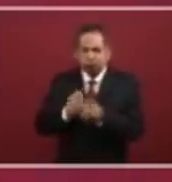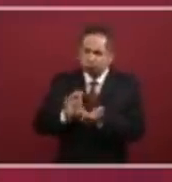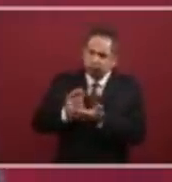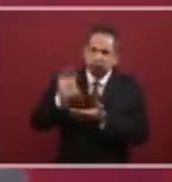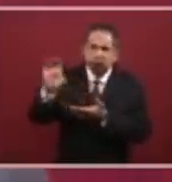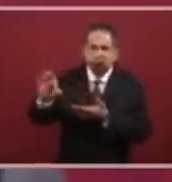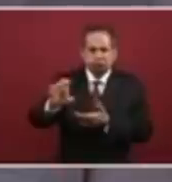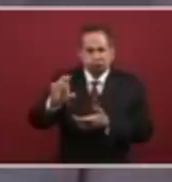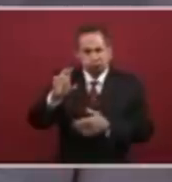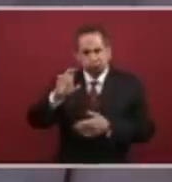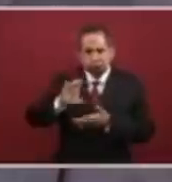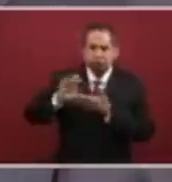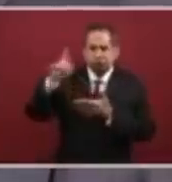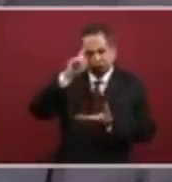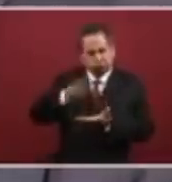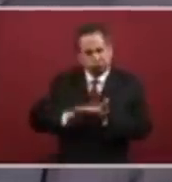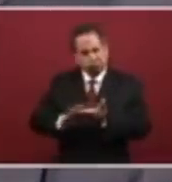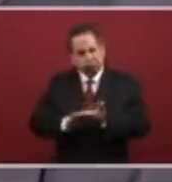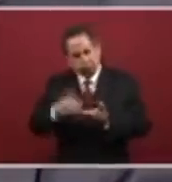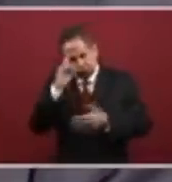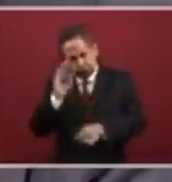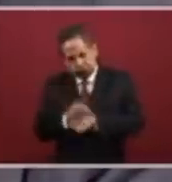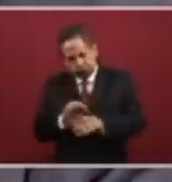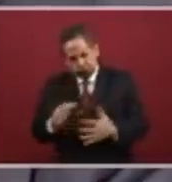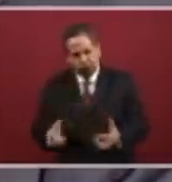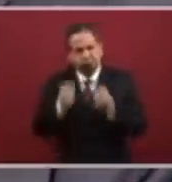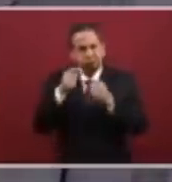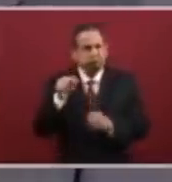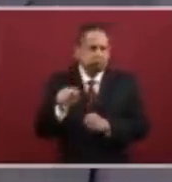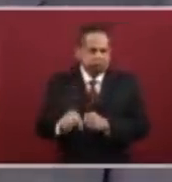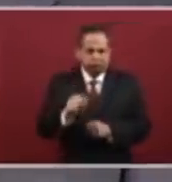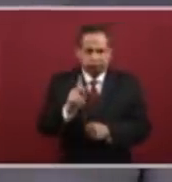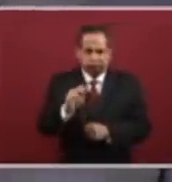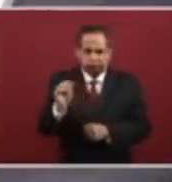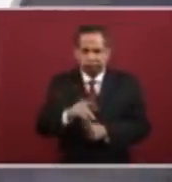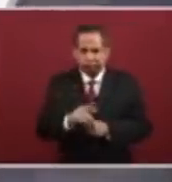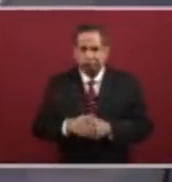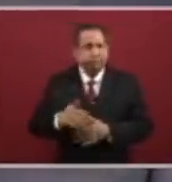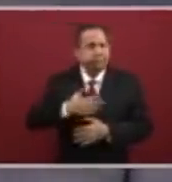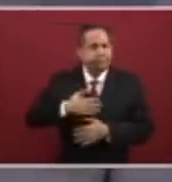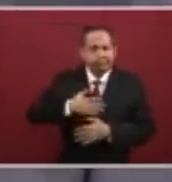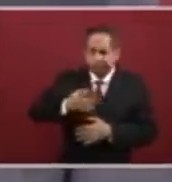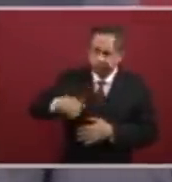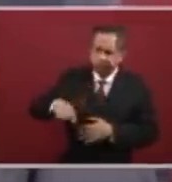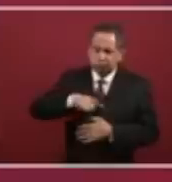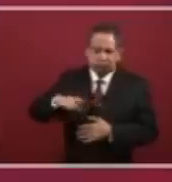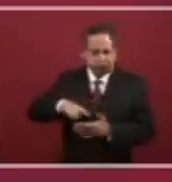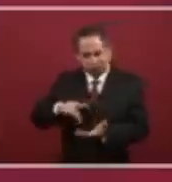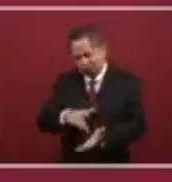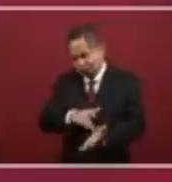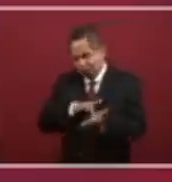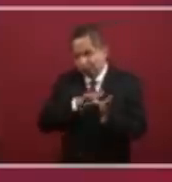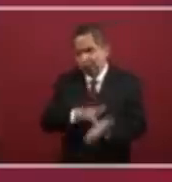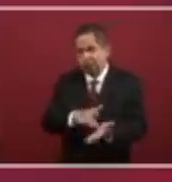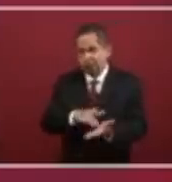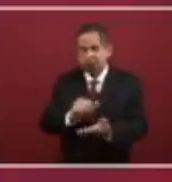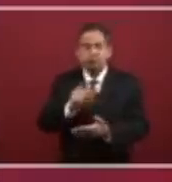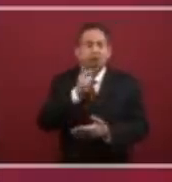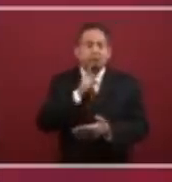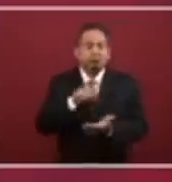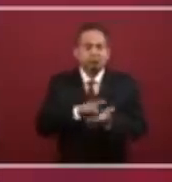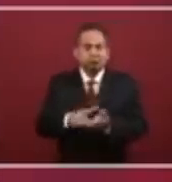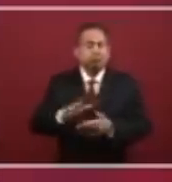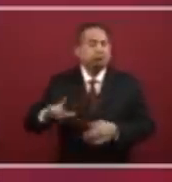También, para que quede claro, tiene todo el respaldo del